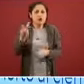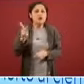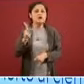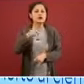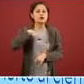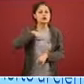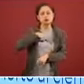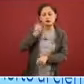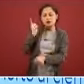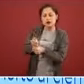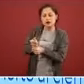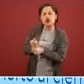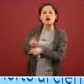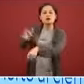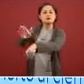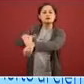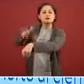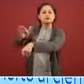cerrar, cerraron.